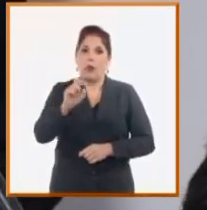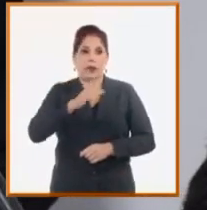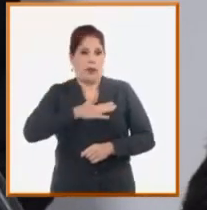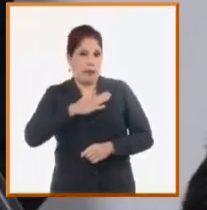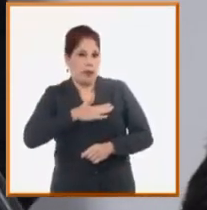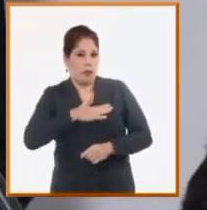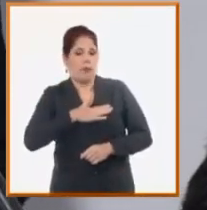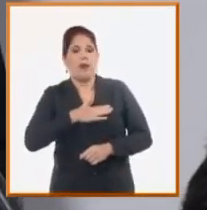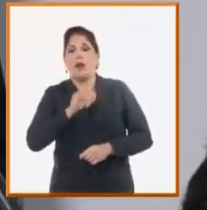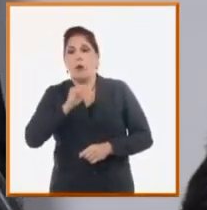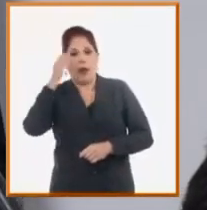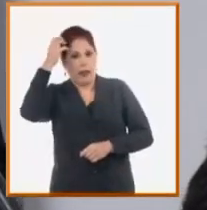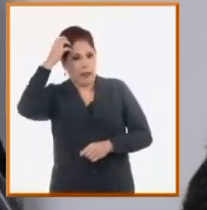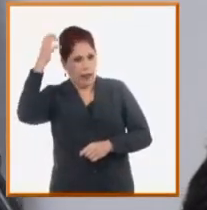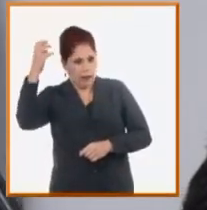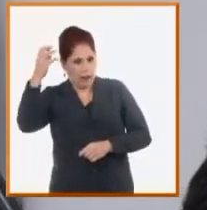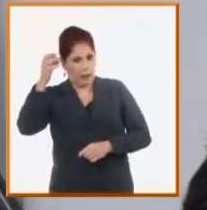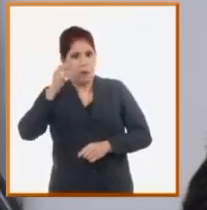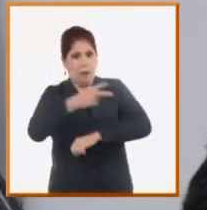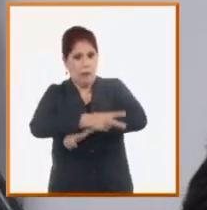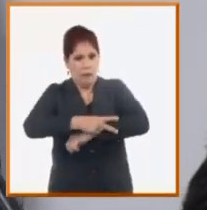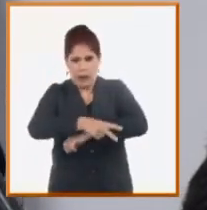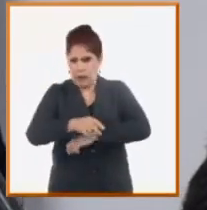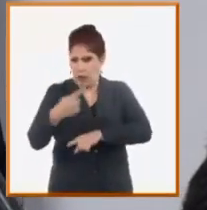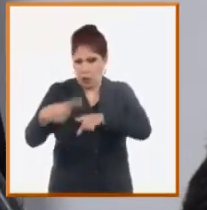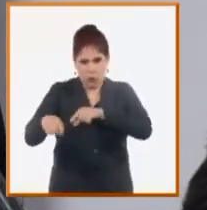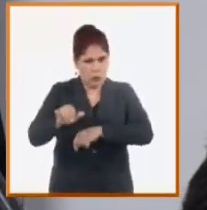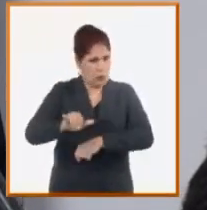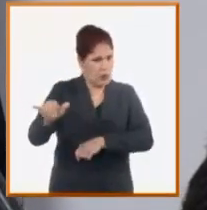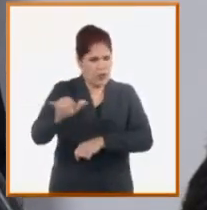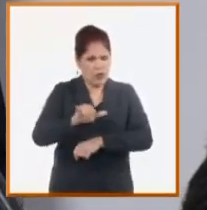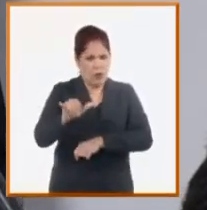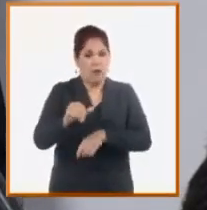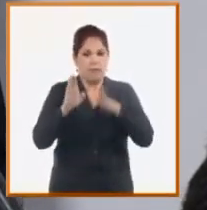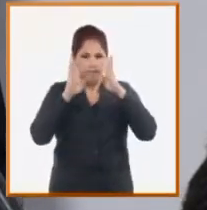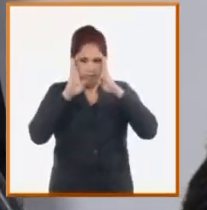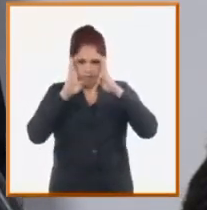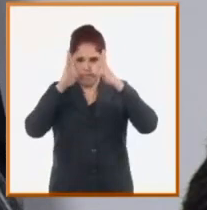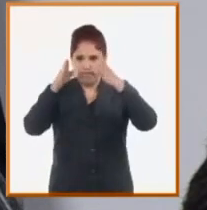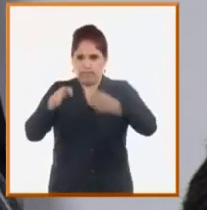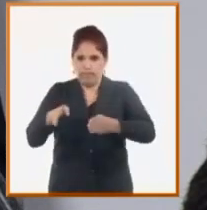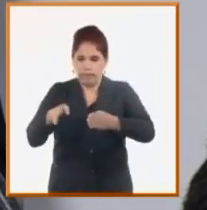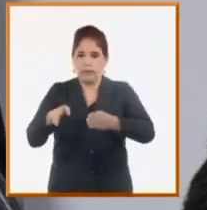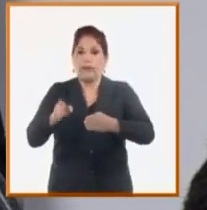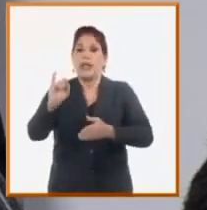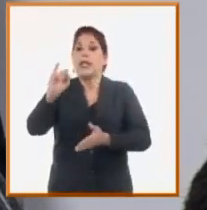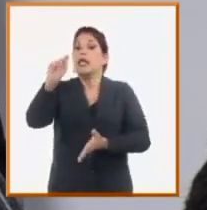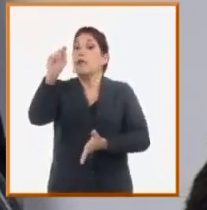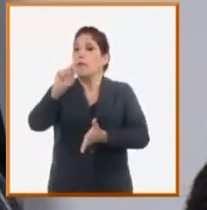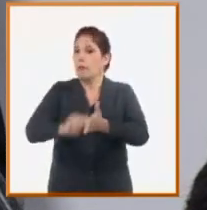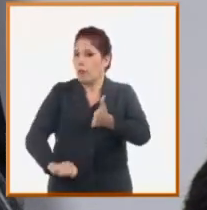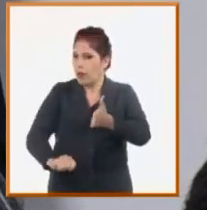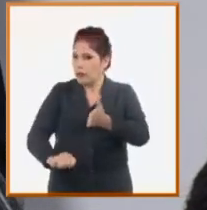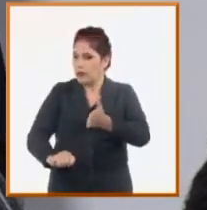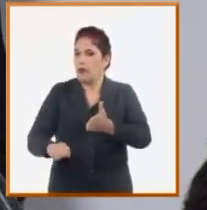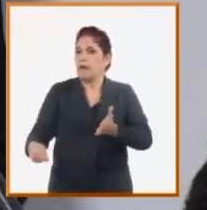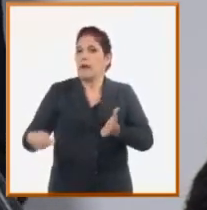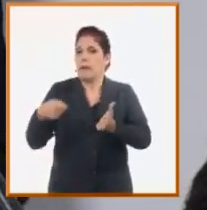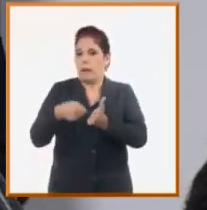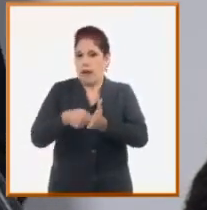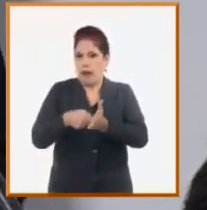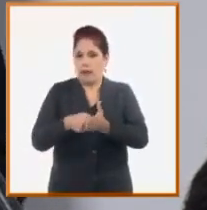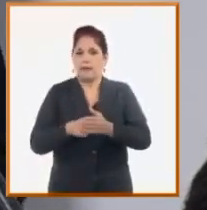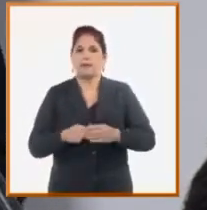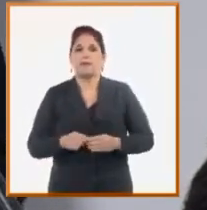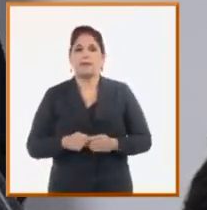demás países, por supuesto, que han transitado por aquí, han puesto especial atención al asunto de los impuestos y los tributos, cuando